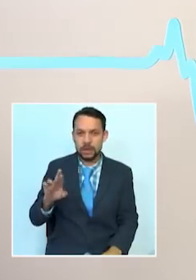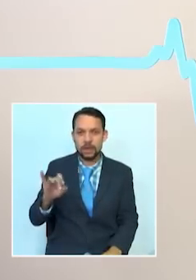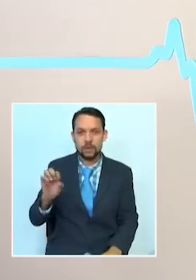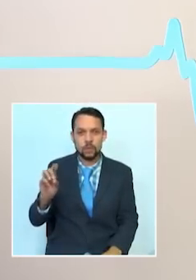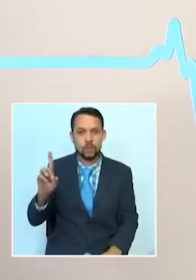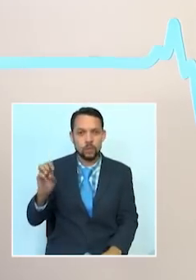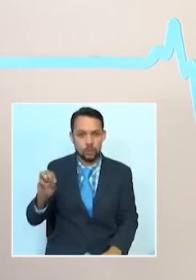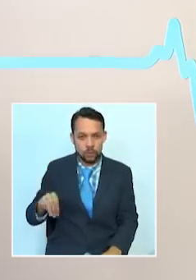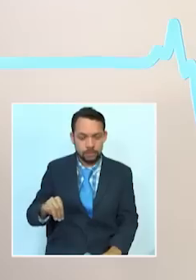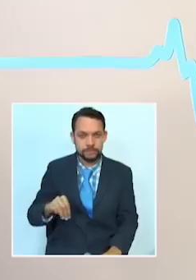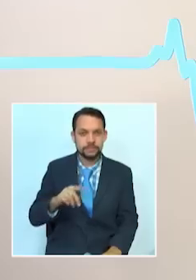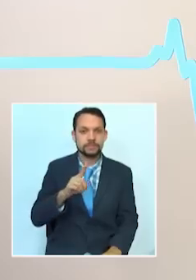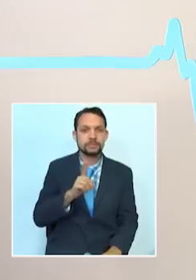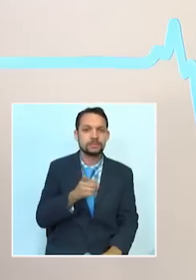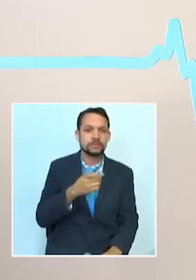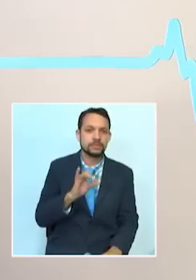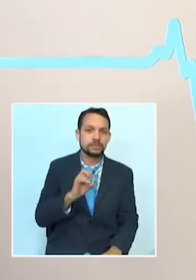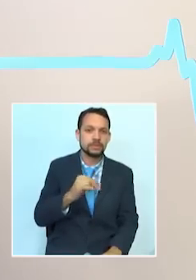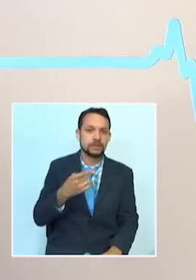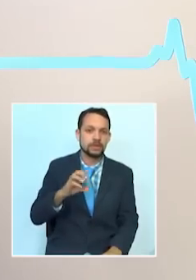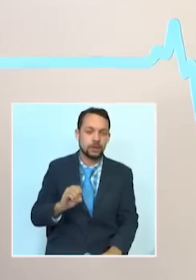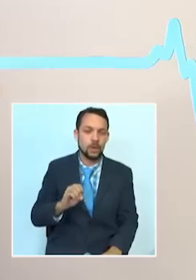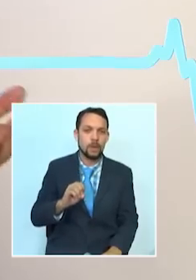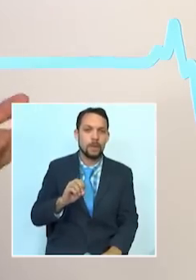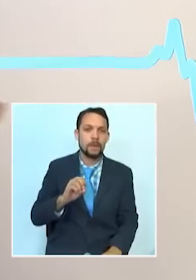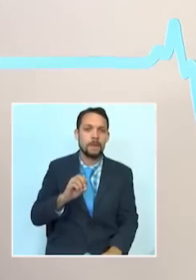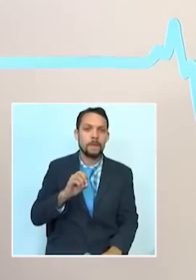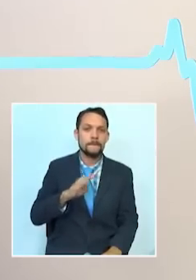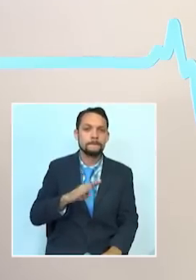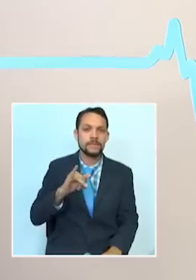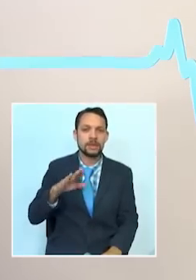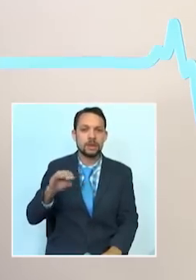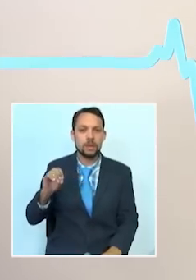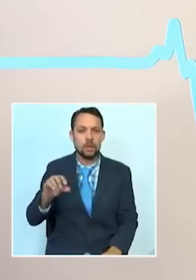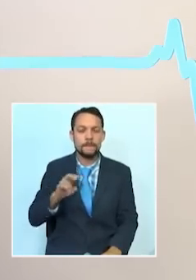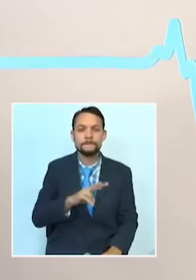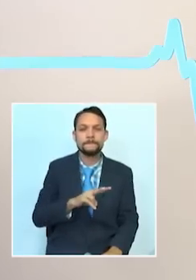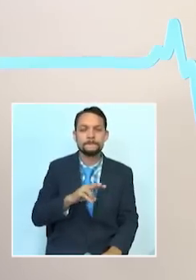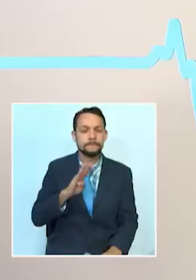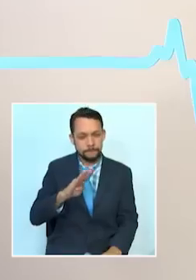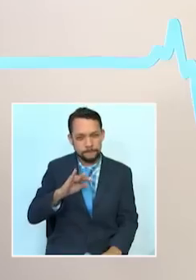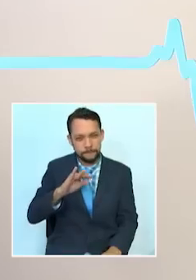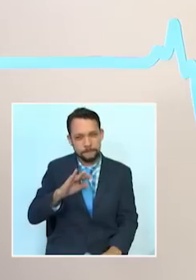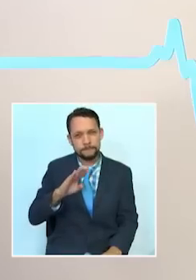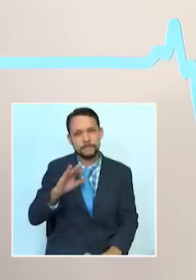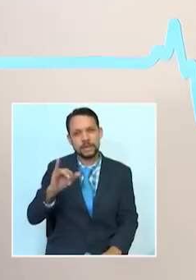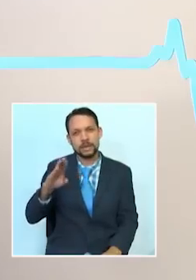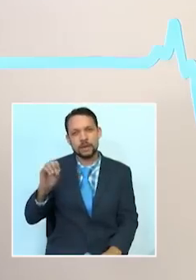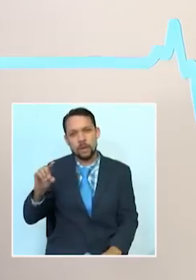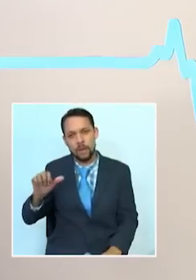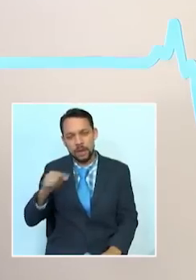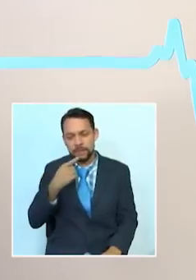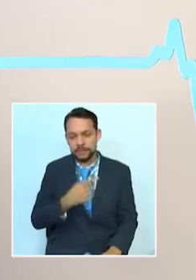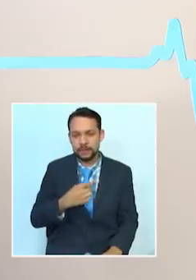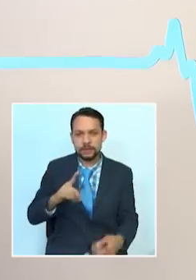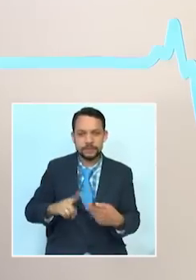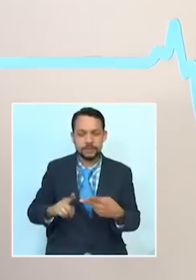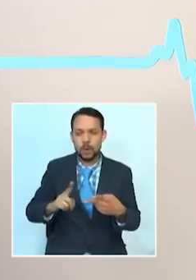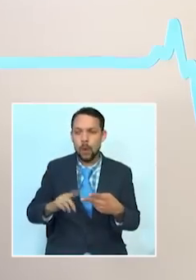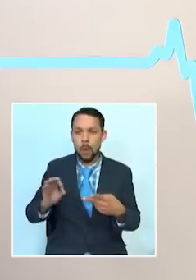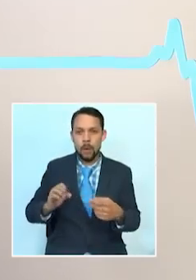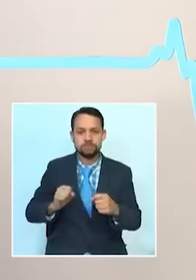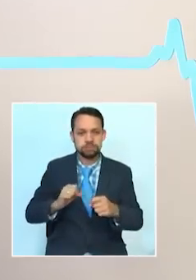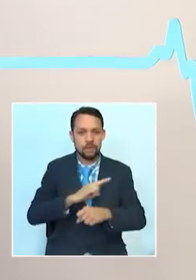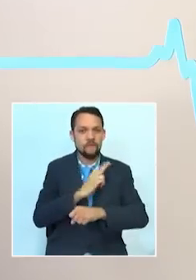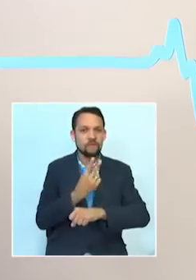el jingo bilova Eh hay cuando la mamá Llega donde donde el médico y le dice doctor Mándeme una vitamina a mi hijo